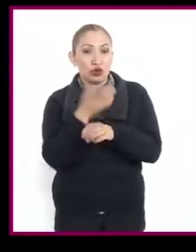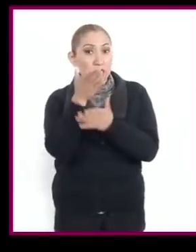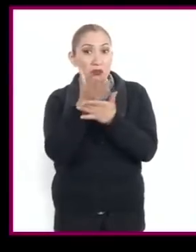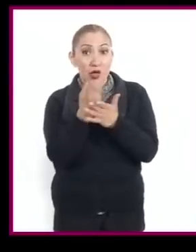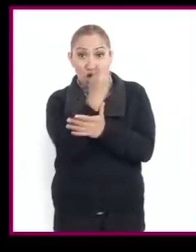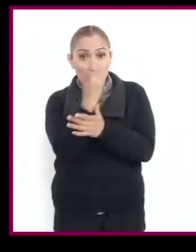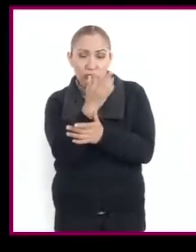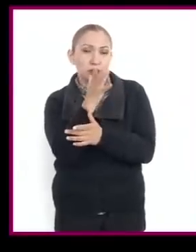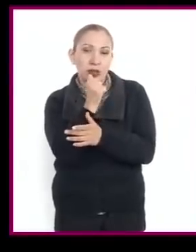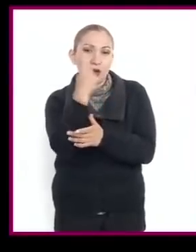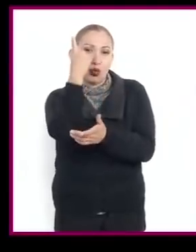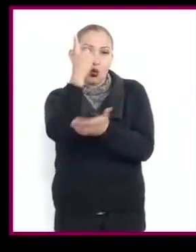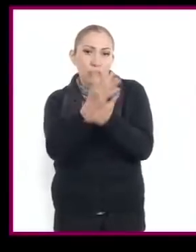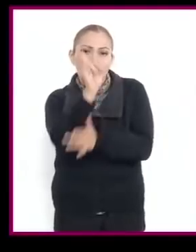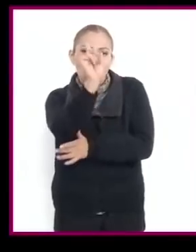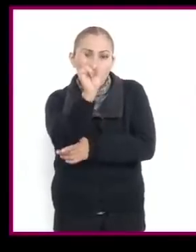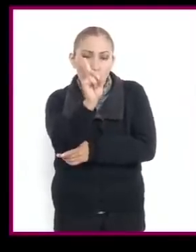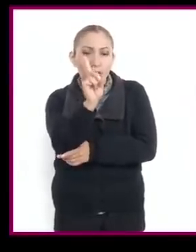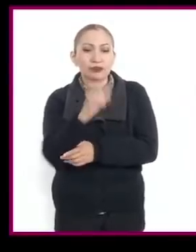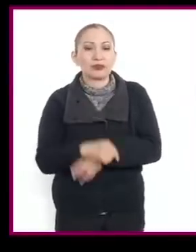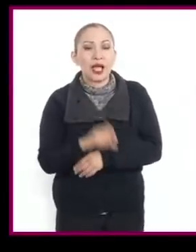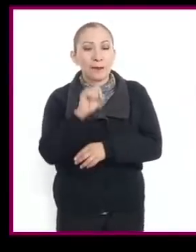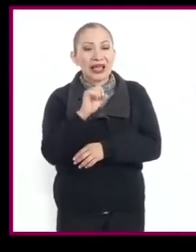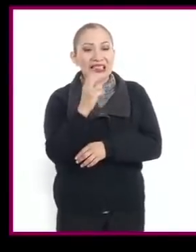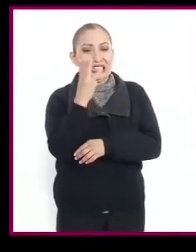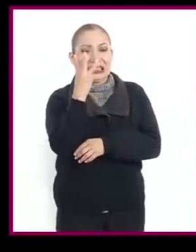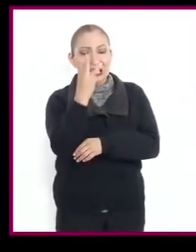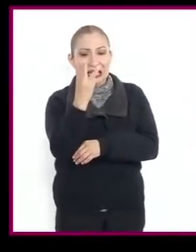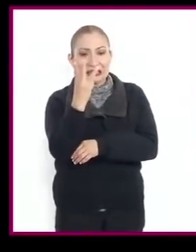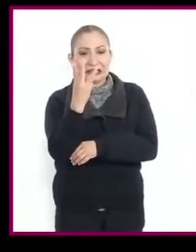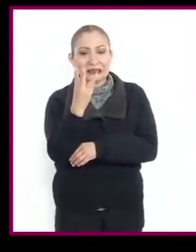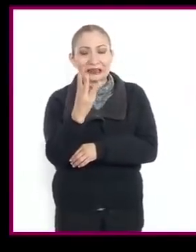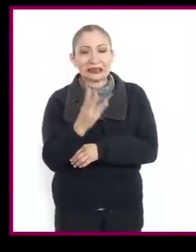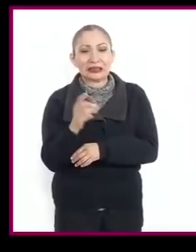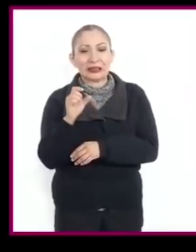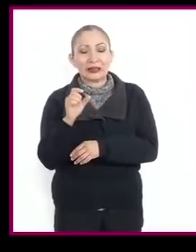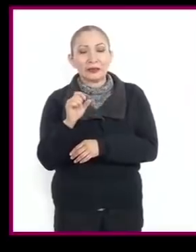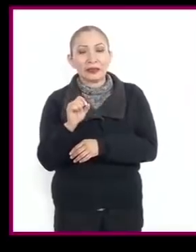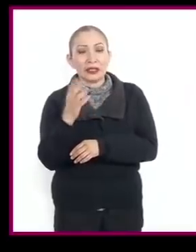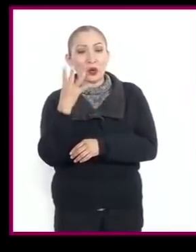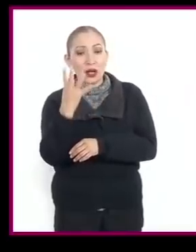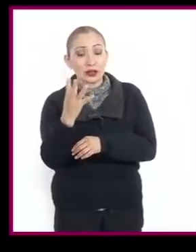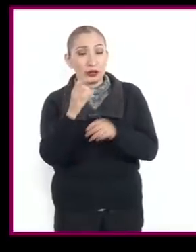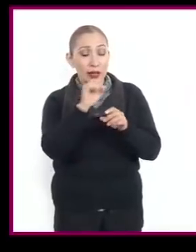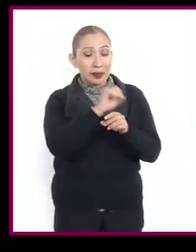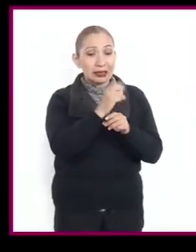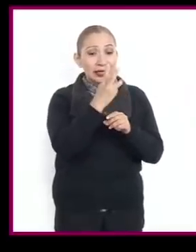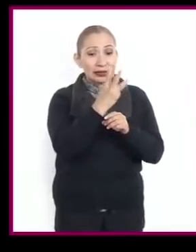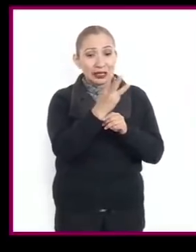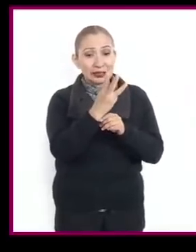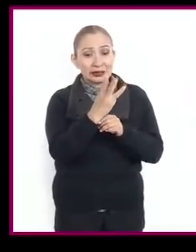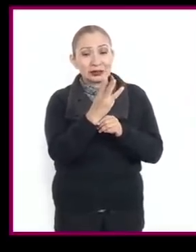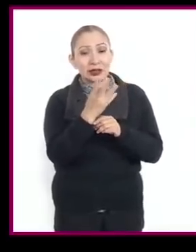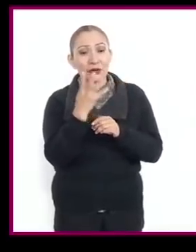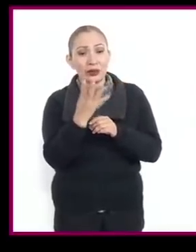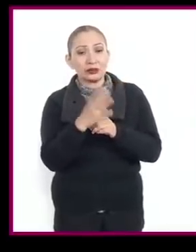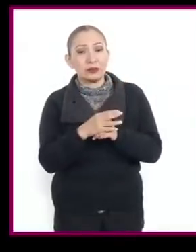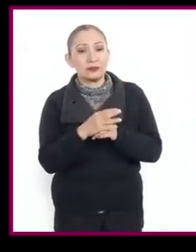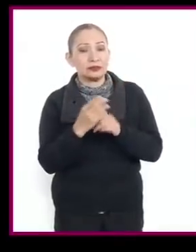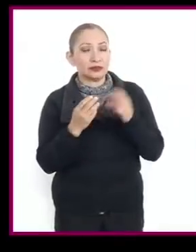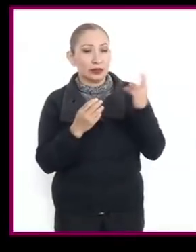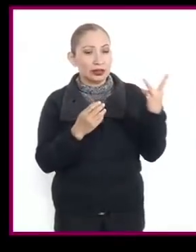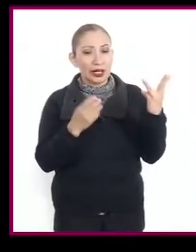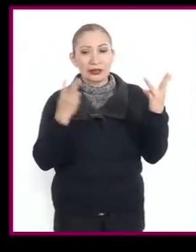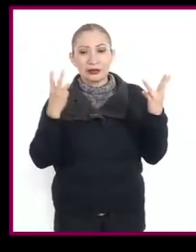la mediana. Abajo del 23 hay 3 números y arriba hay 4. Y del 25 abajo hay 4 números y arriba hay